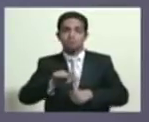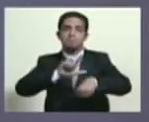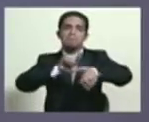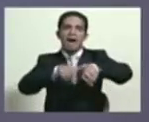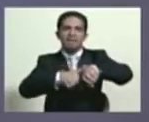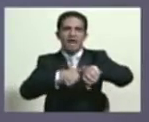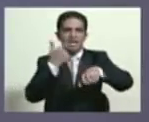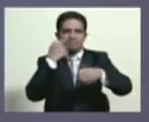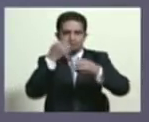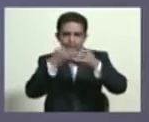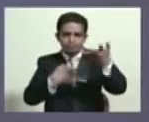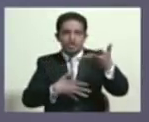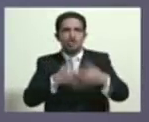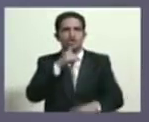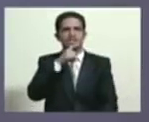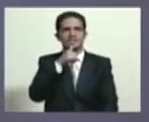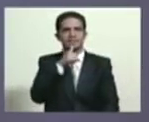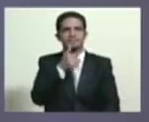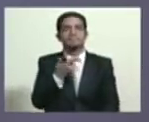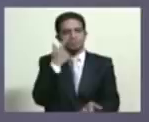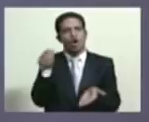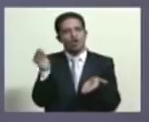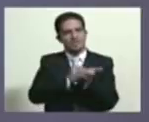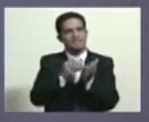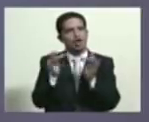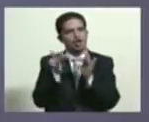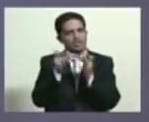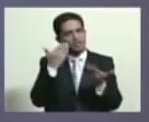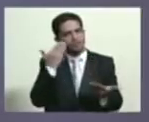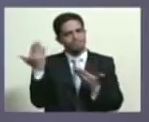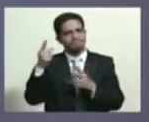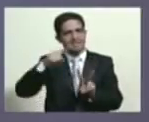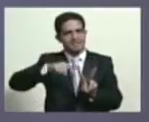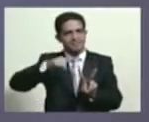emisiones de la noticia. Por ahora, retornamos con ustedes al Estudio 4 de Venezolana de Televisión. Adelante.